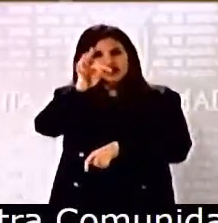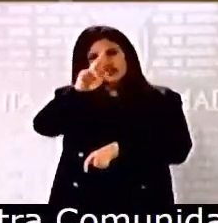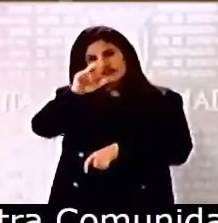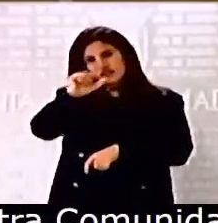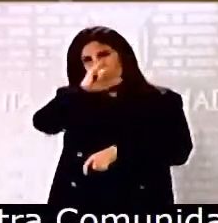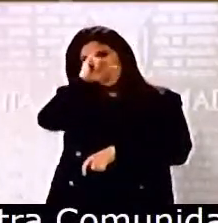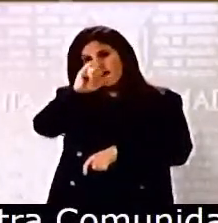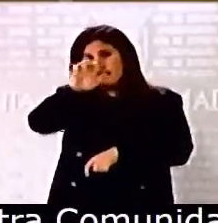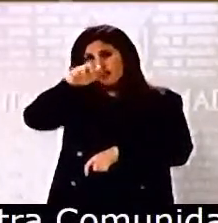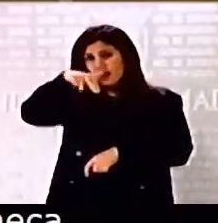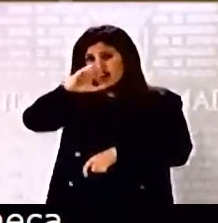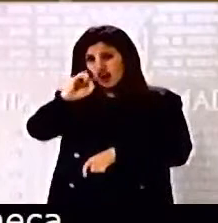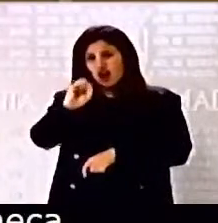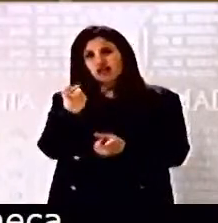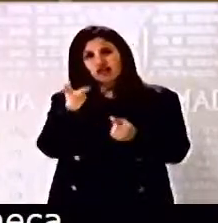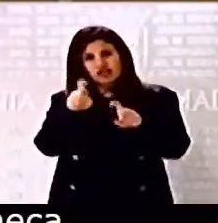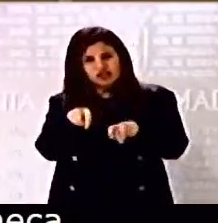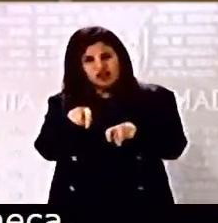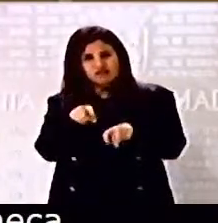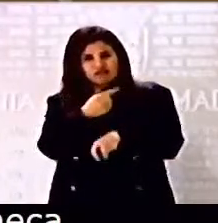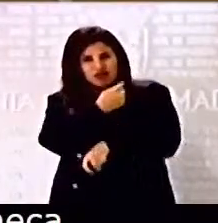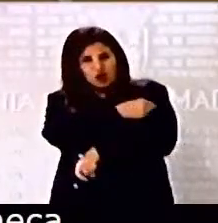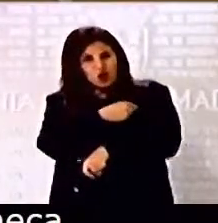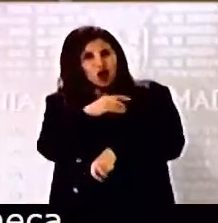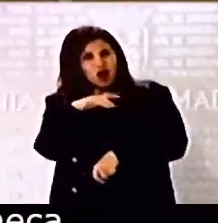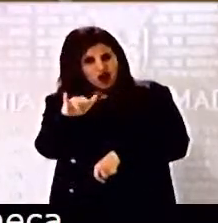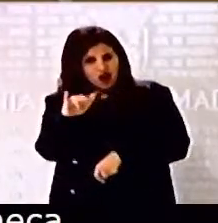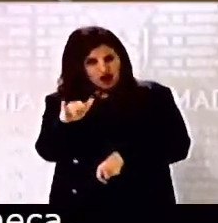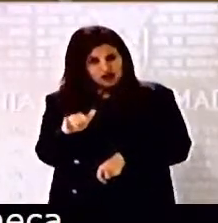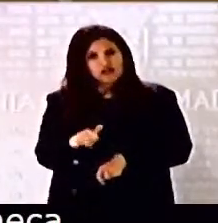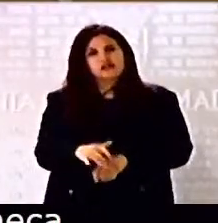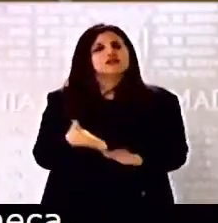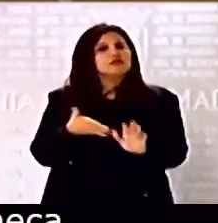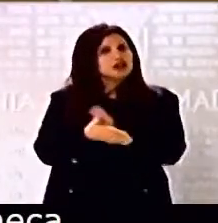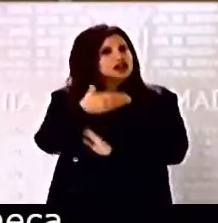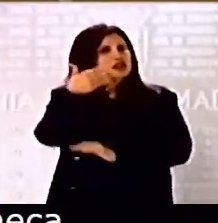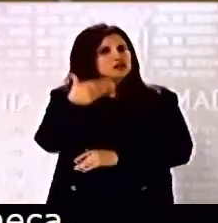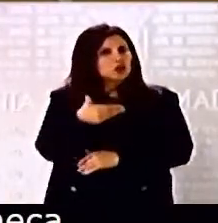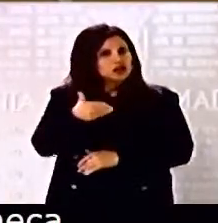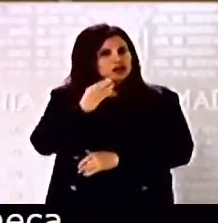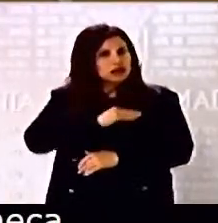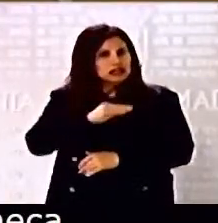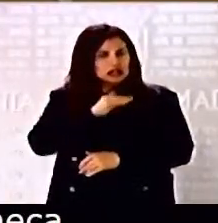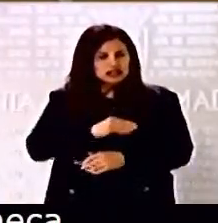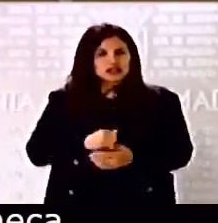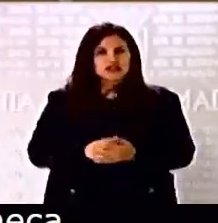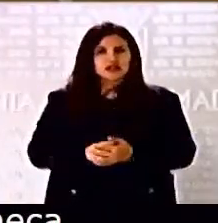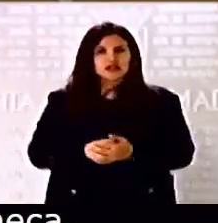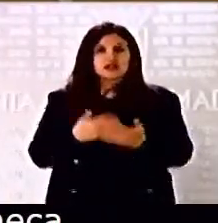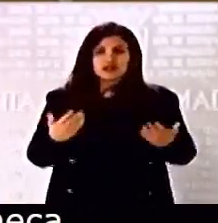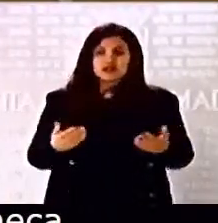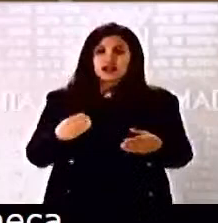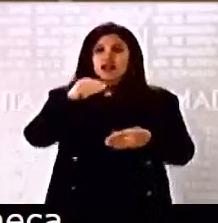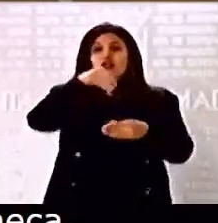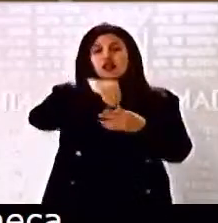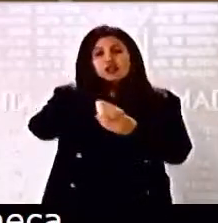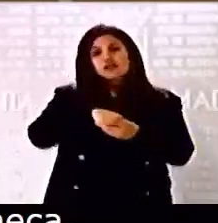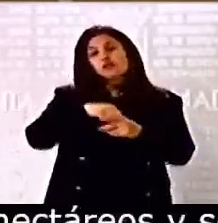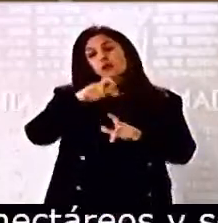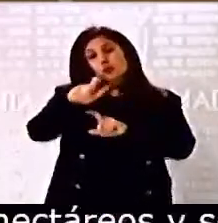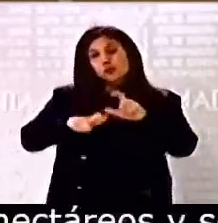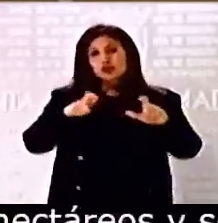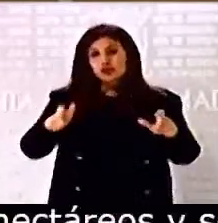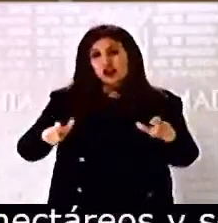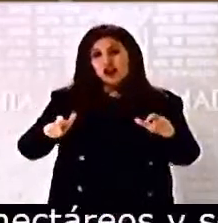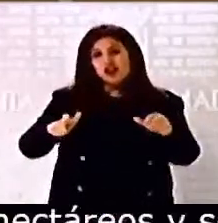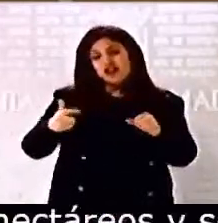una cifra muy importante, donde ya se incluyen tramos etarios y se incluye el rescate del personal esencial